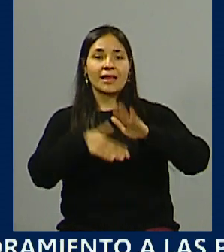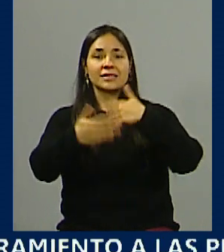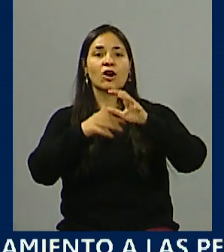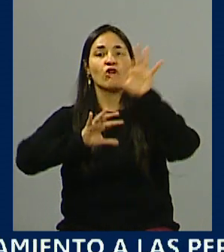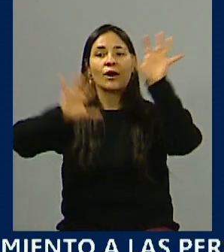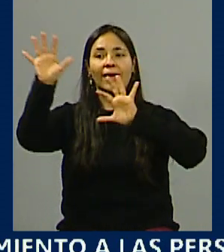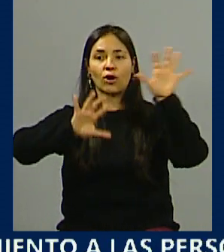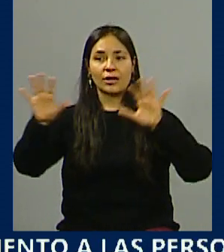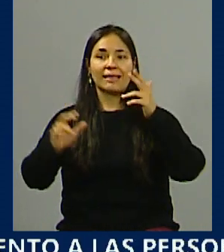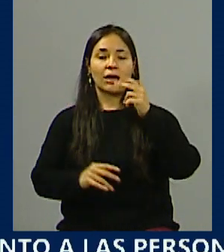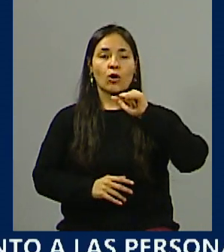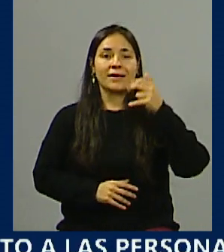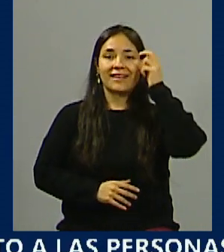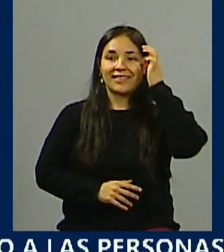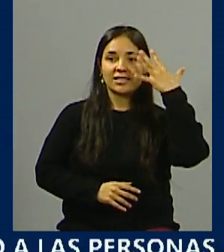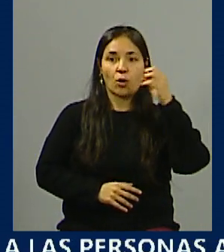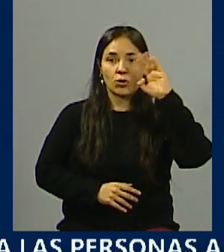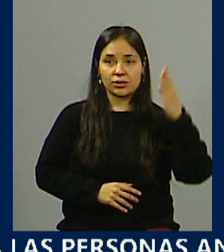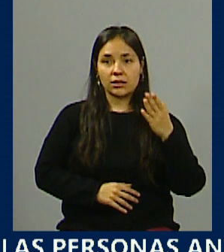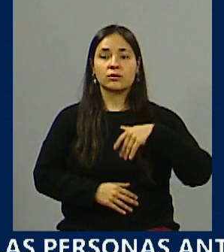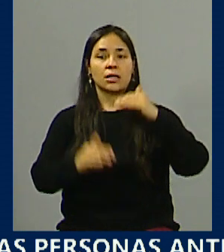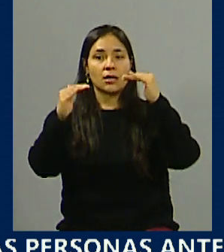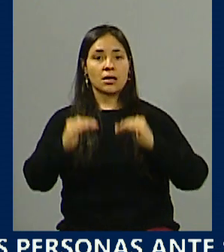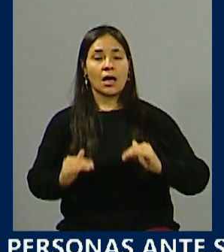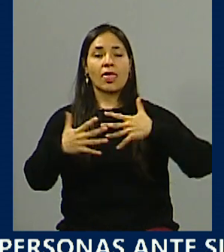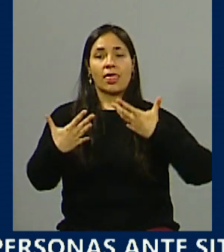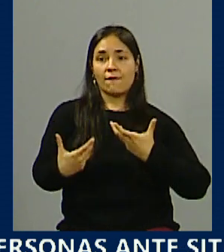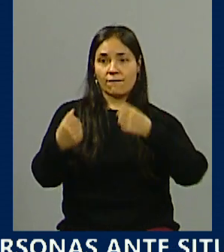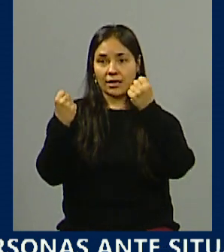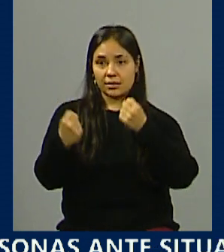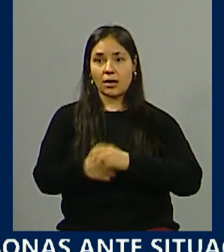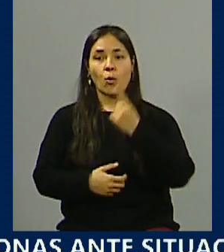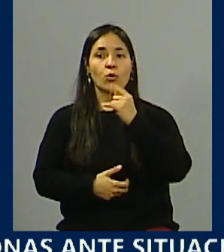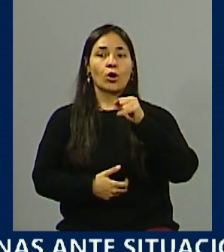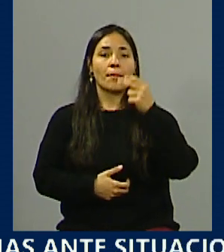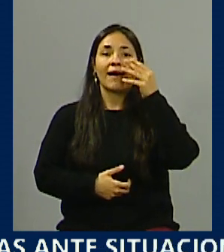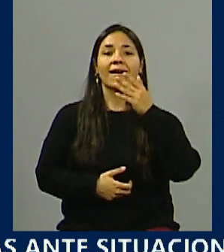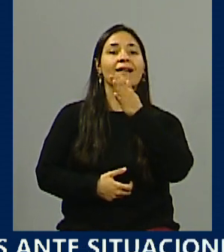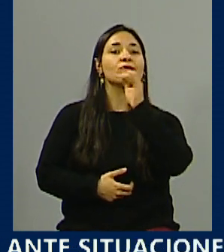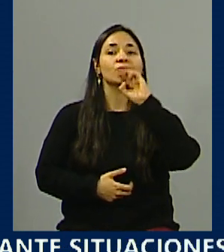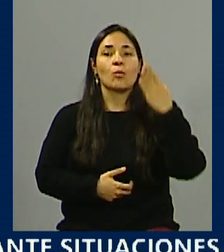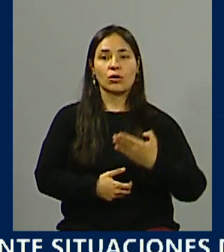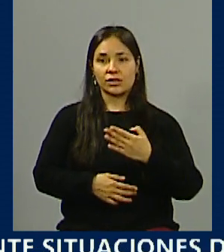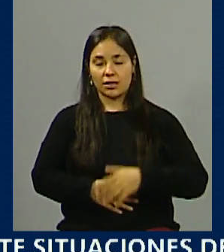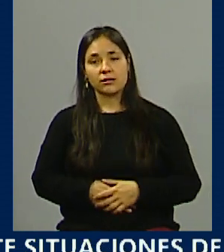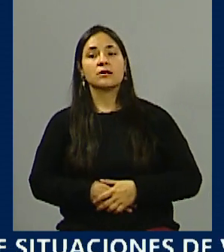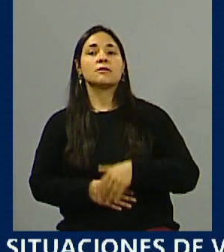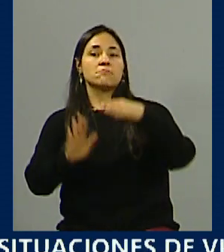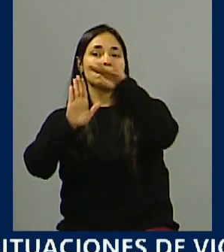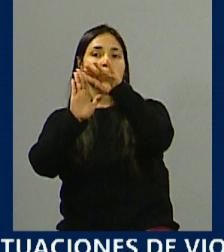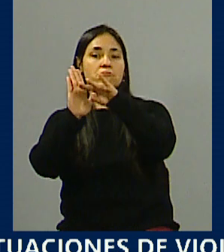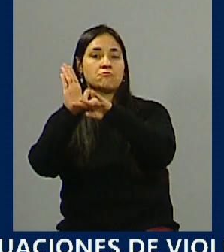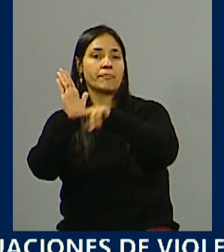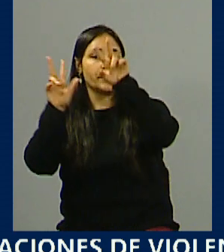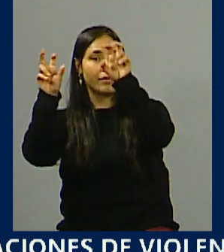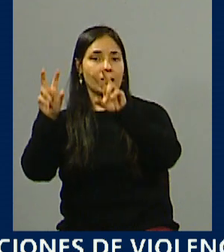1,14%. Bueno, son los temas que votó la gente y que van a estar presentes, por lo menos los que más votó en los debates, lo que